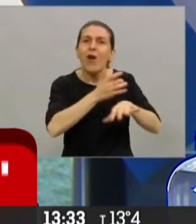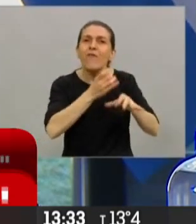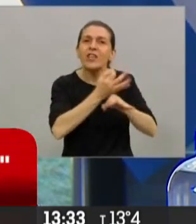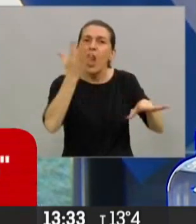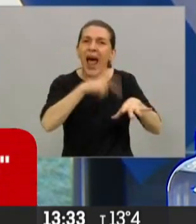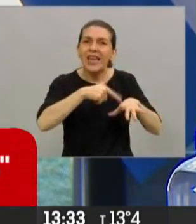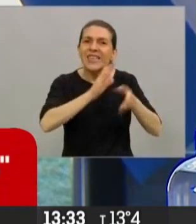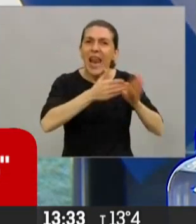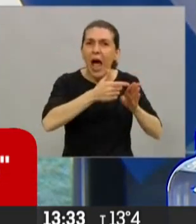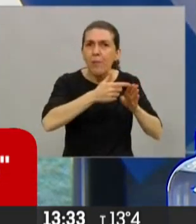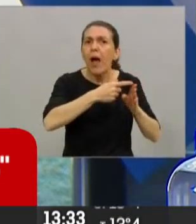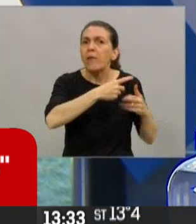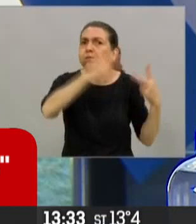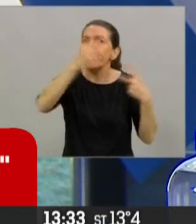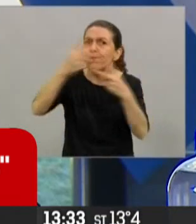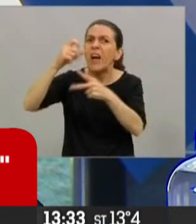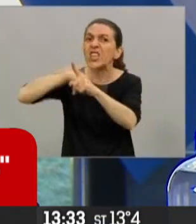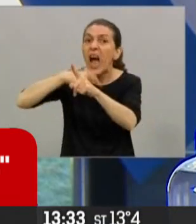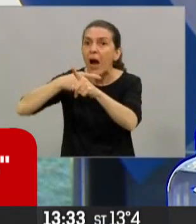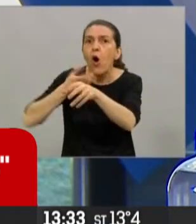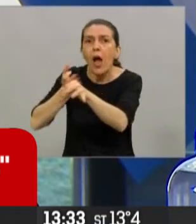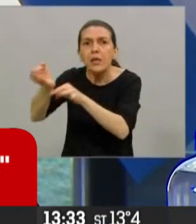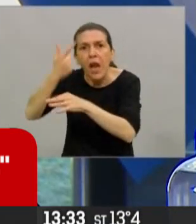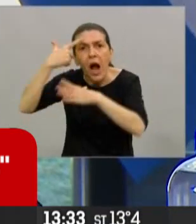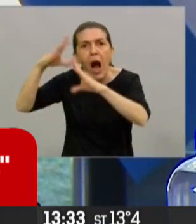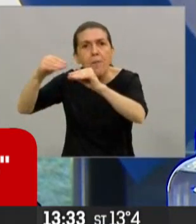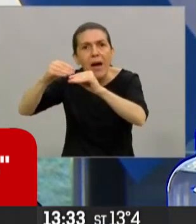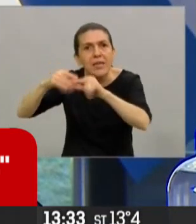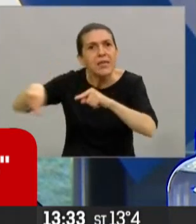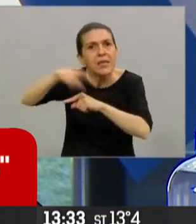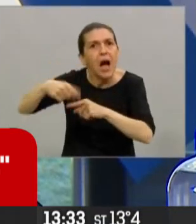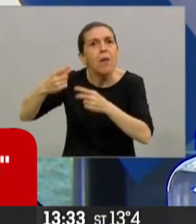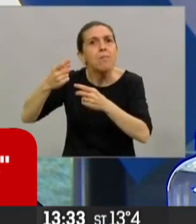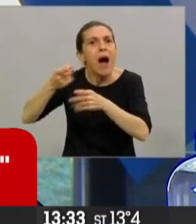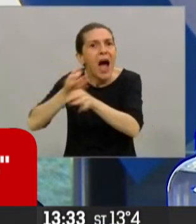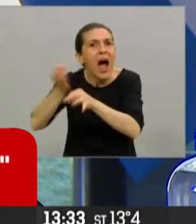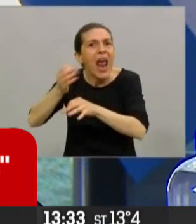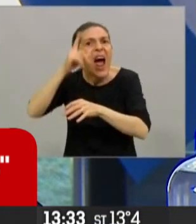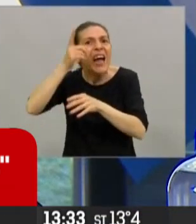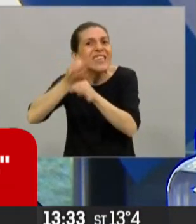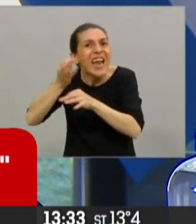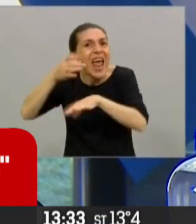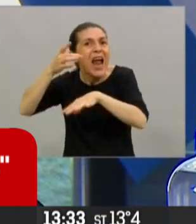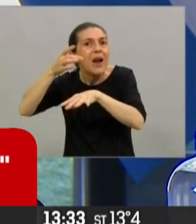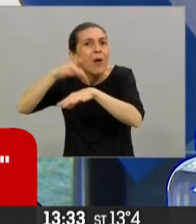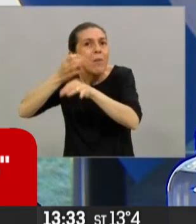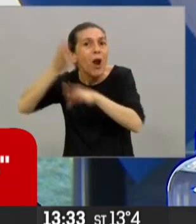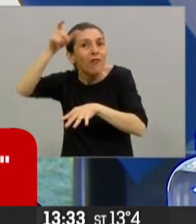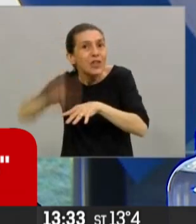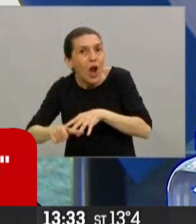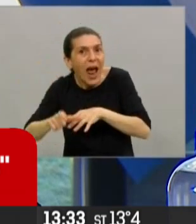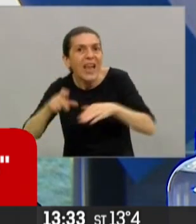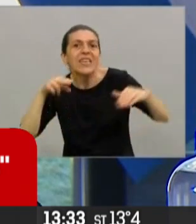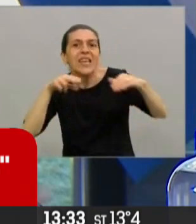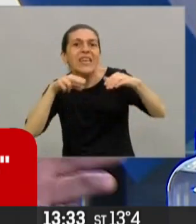y ahí preparando a otros médicos para el uso de esas terapias, el mejor uso de esas terapias. Cuento